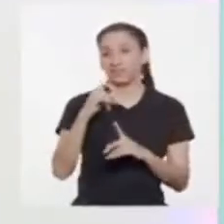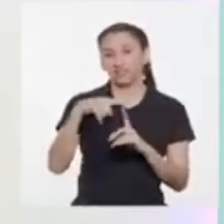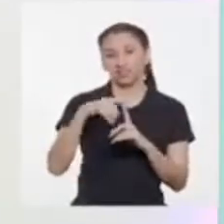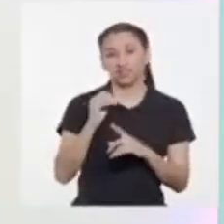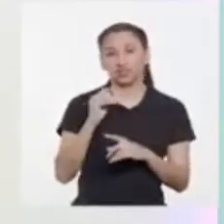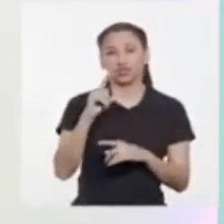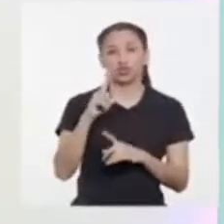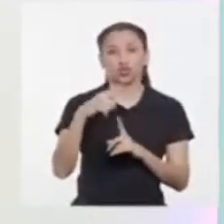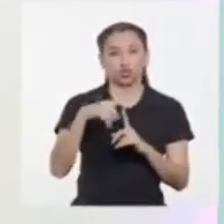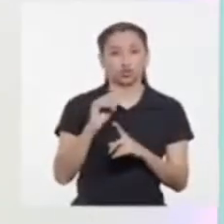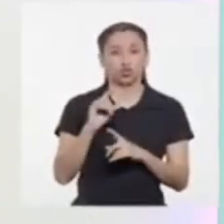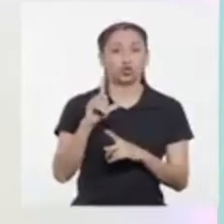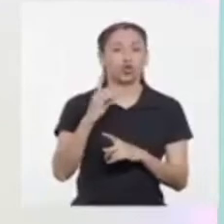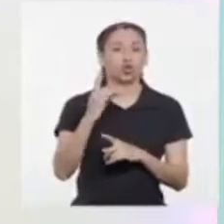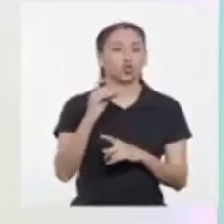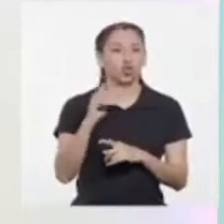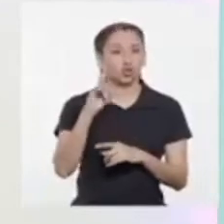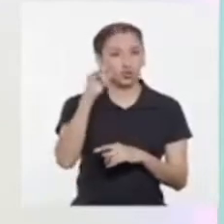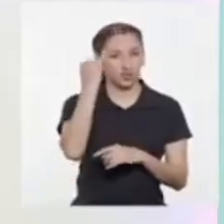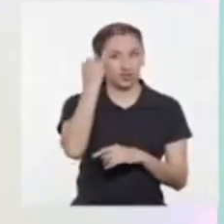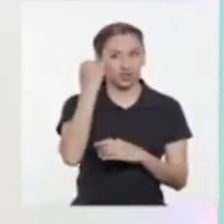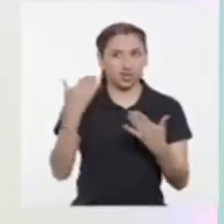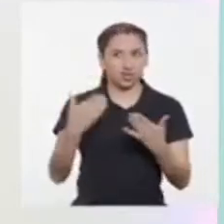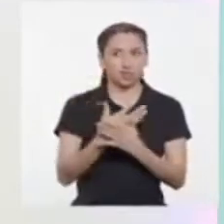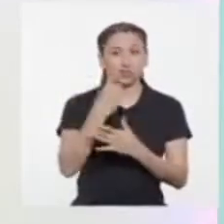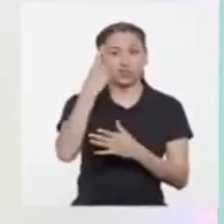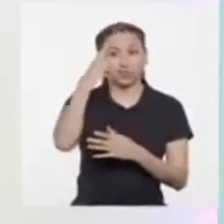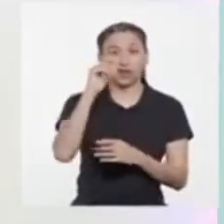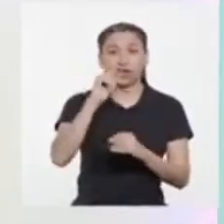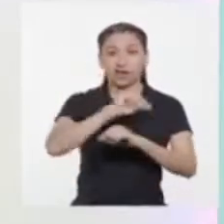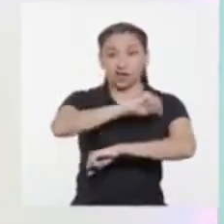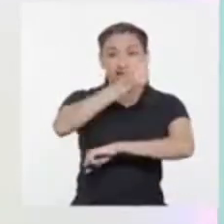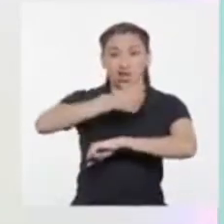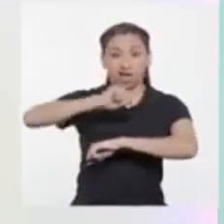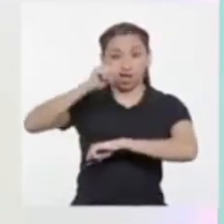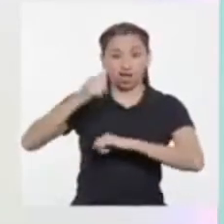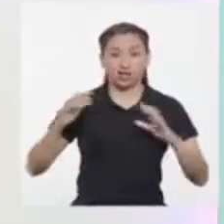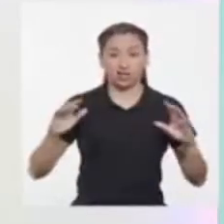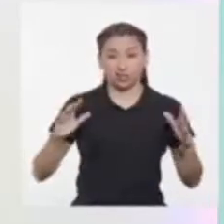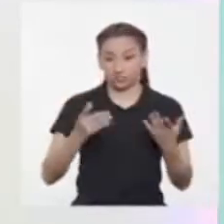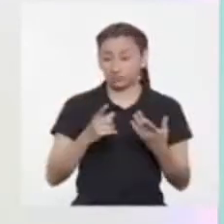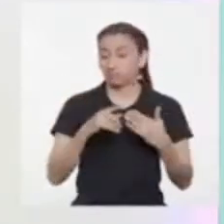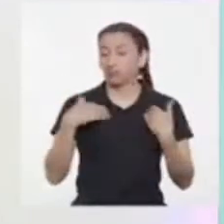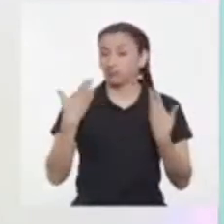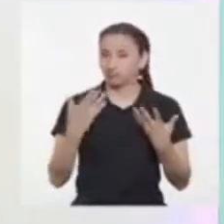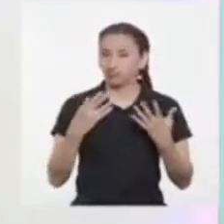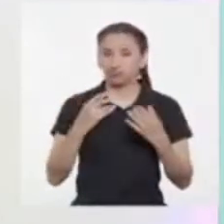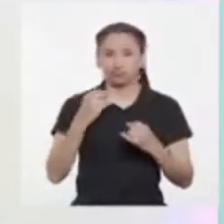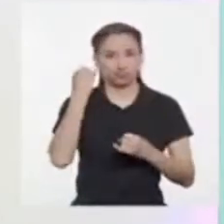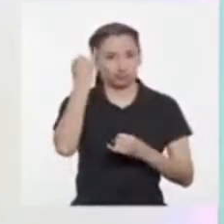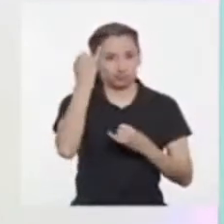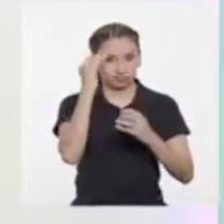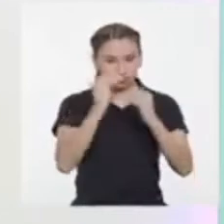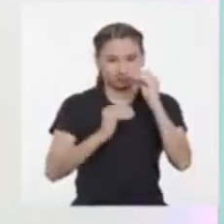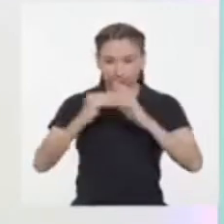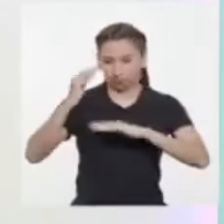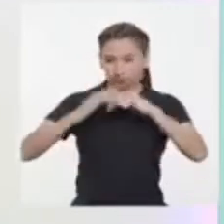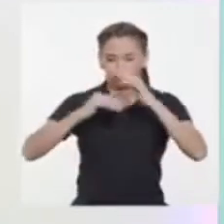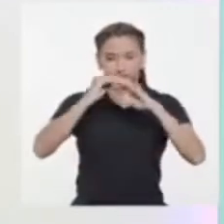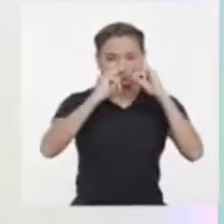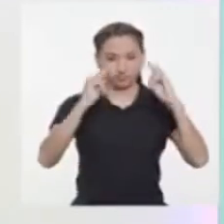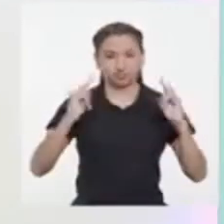fitotoldos presentan una solución innovadora para que las poblaciones altoandinas puedan consumir verduras y hortalizas en las épocas de